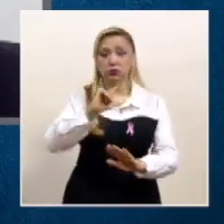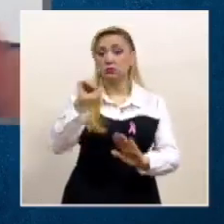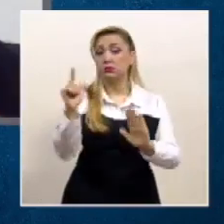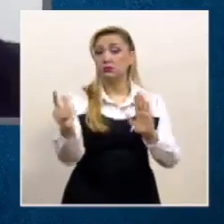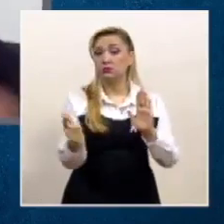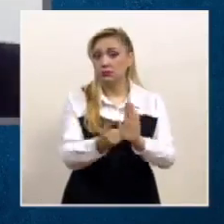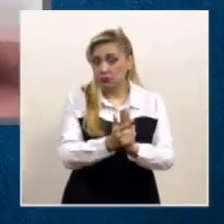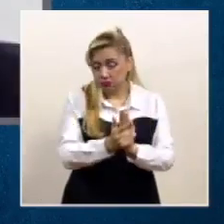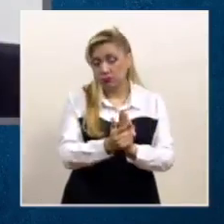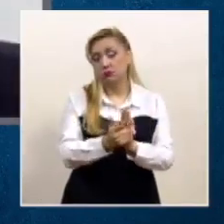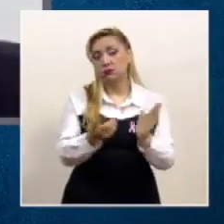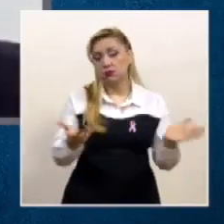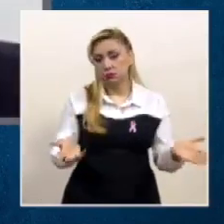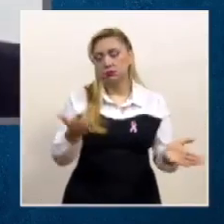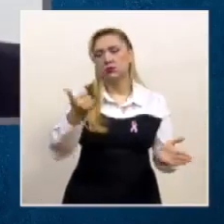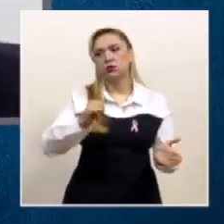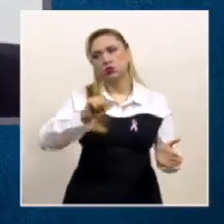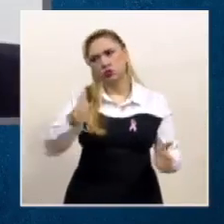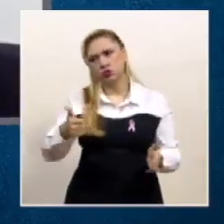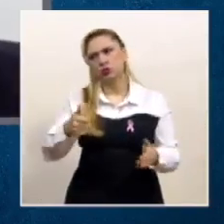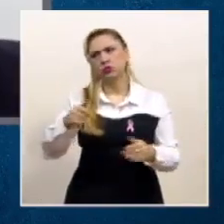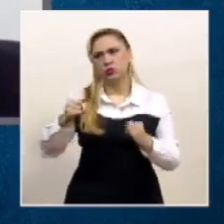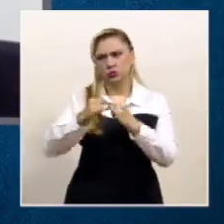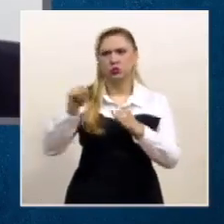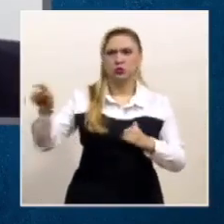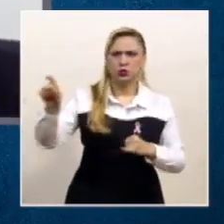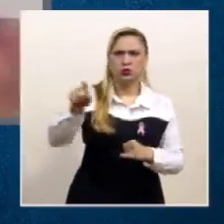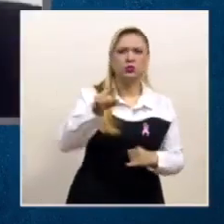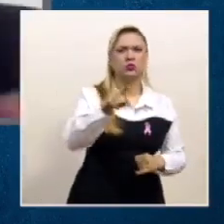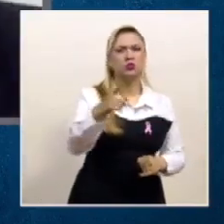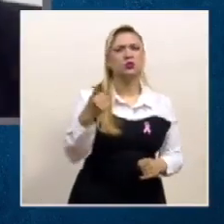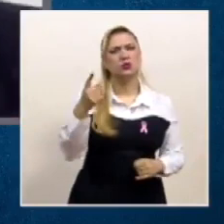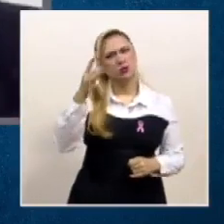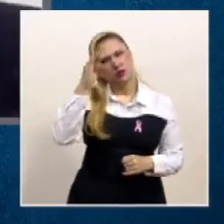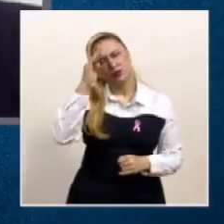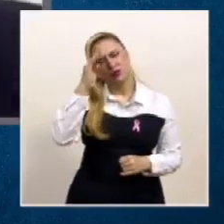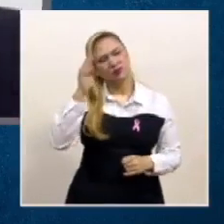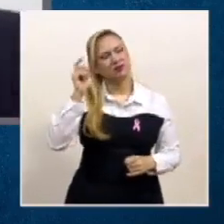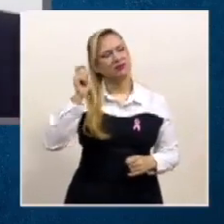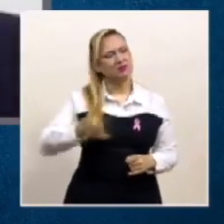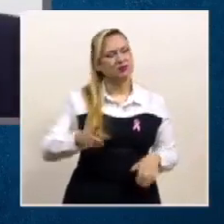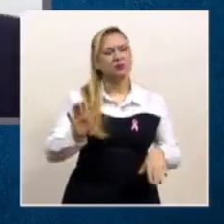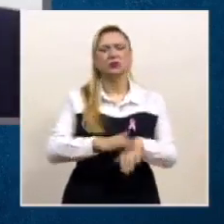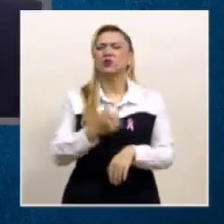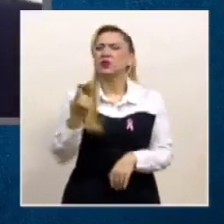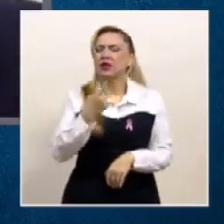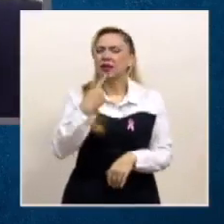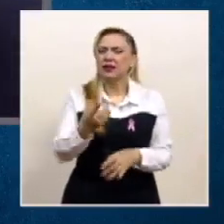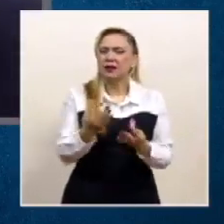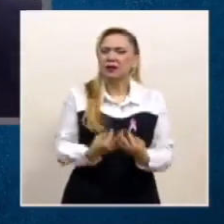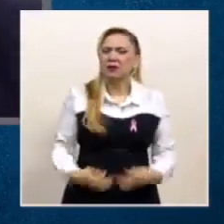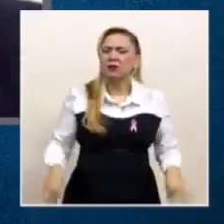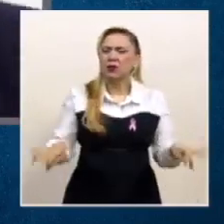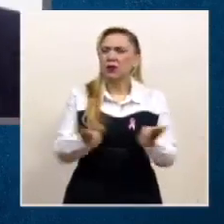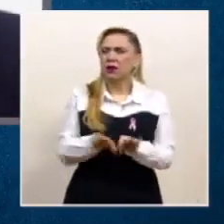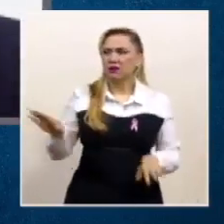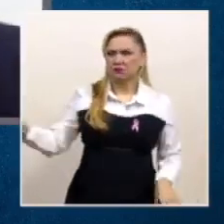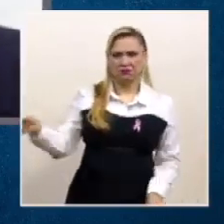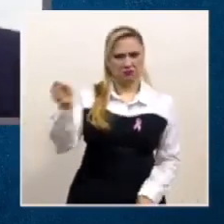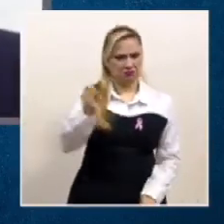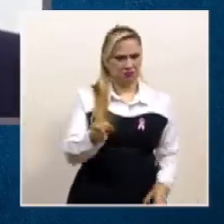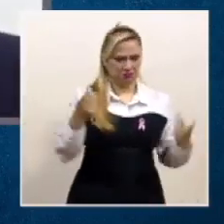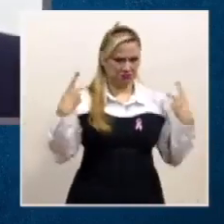ha pensado, aunque también hay otras discusiones en otros lugares. Pero, ¿a qué estamos hablando y por qué es importante digamos, la presencia de las personas